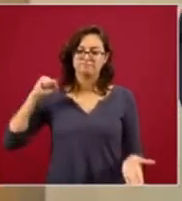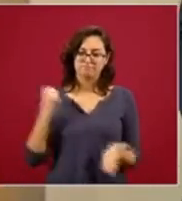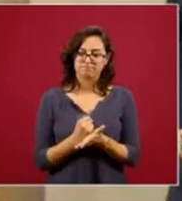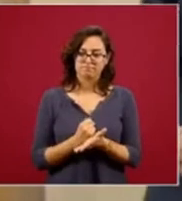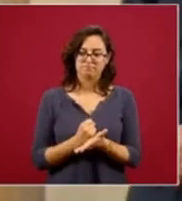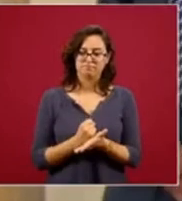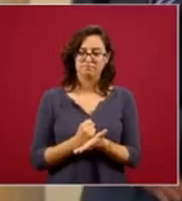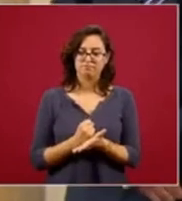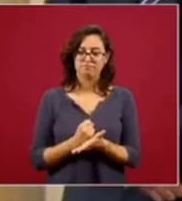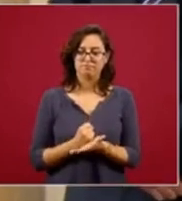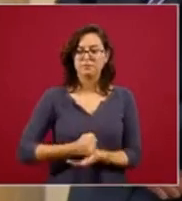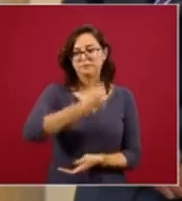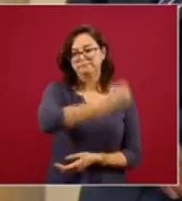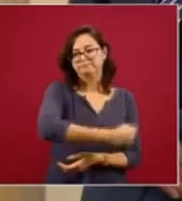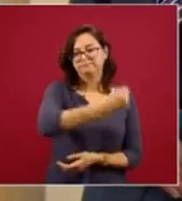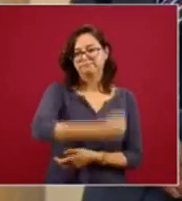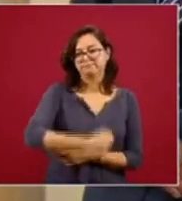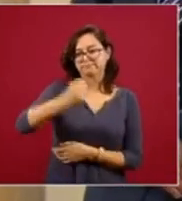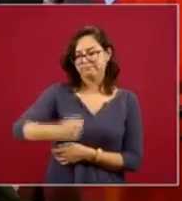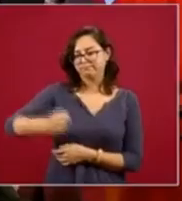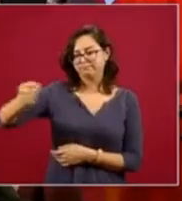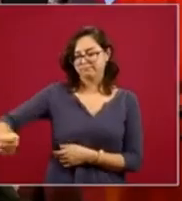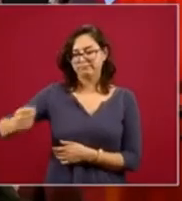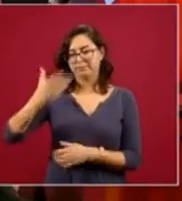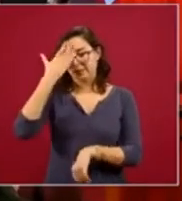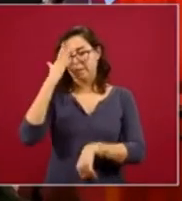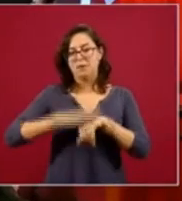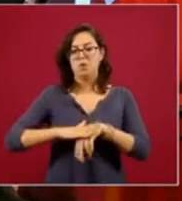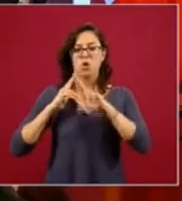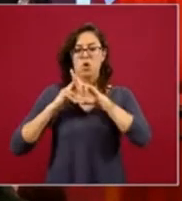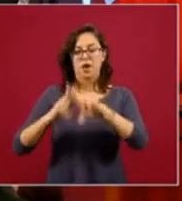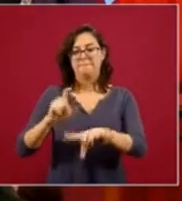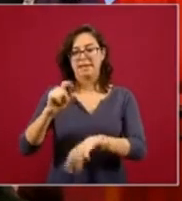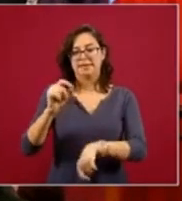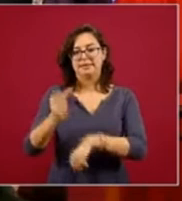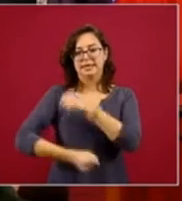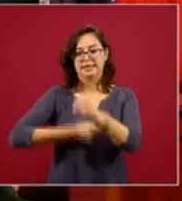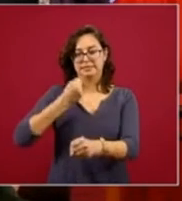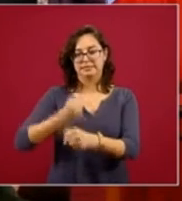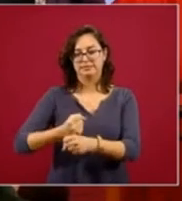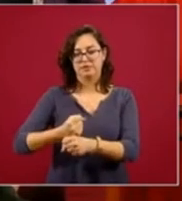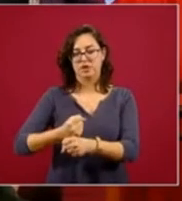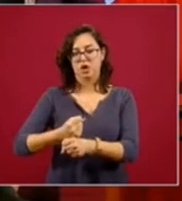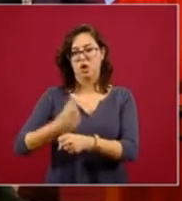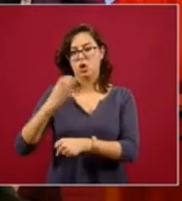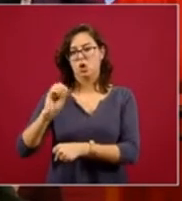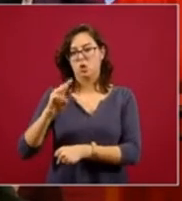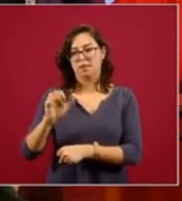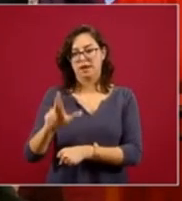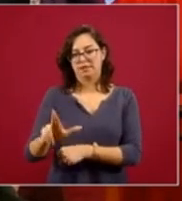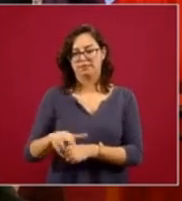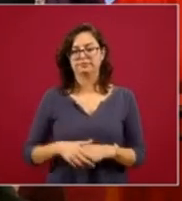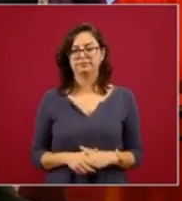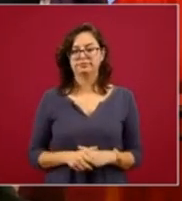a sellar cada uno de los timbres para conmemorar los 20 años de existencia de la Comisión Nacional de